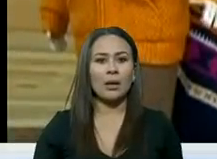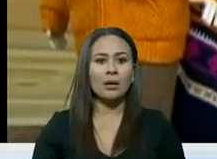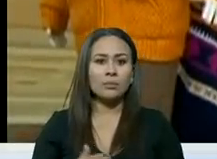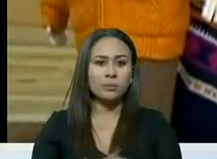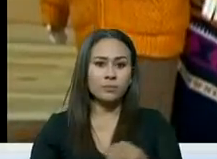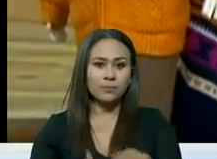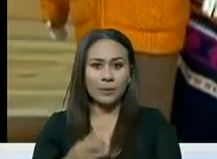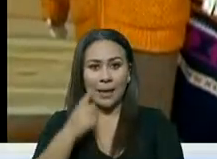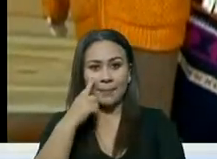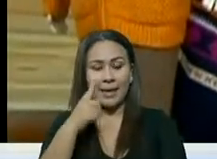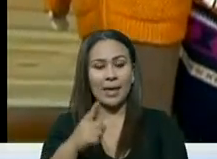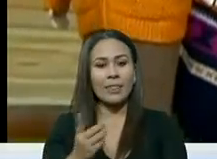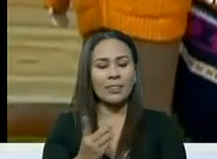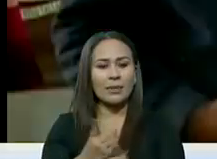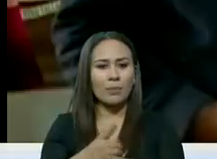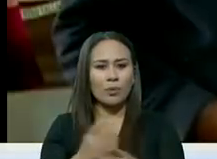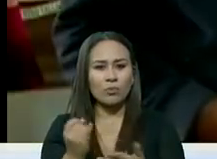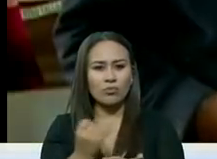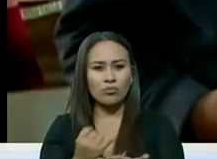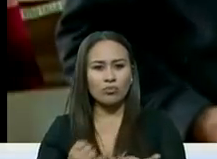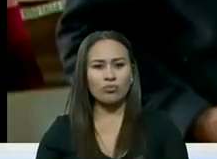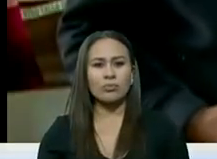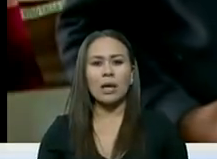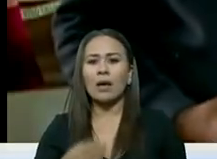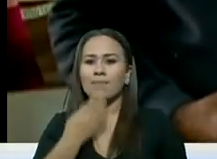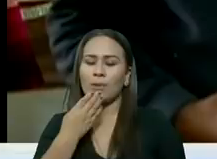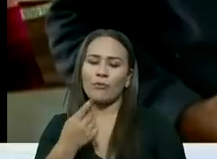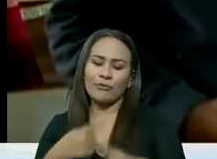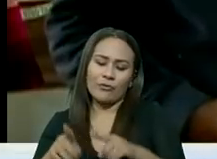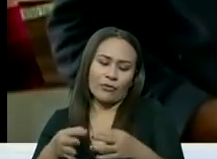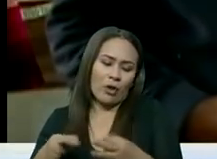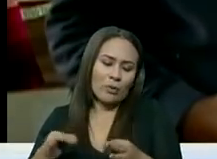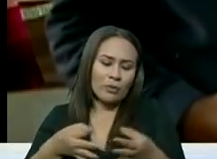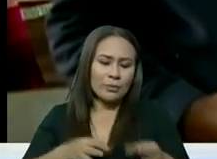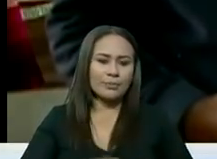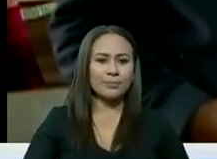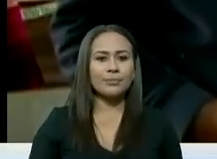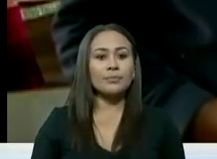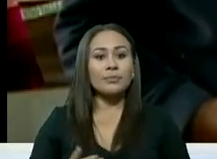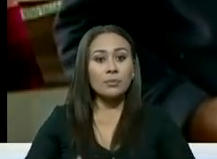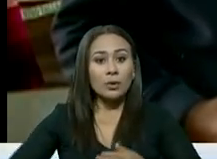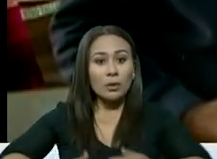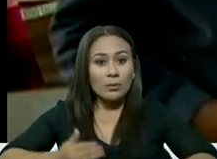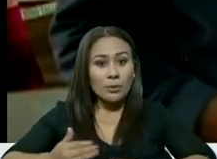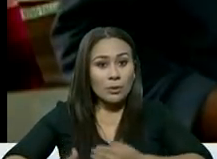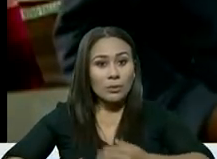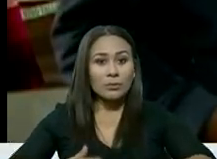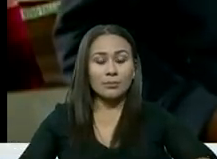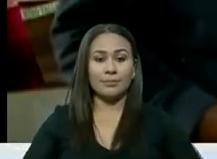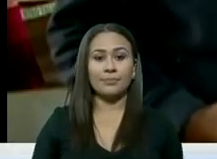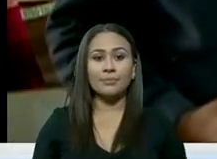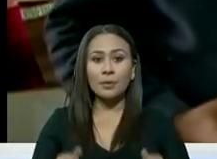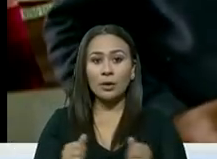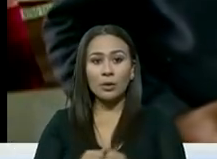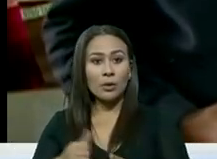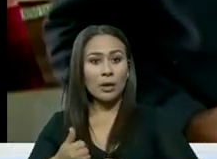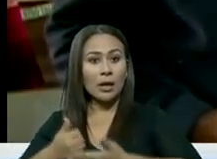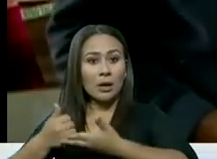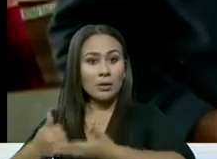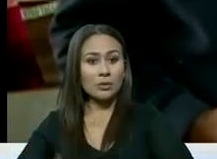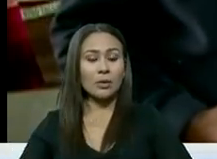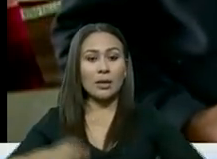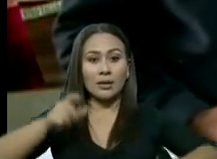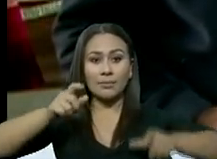patrón de diseño y de estilo, ¿no? Poco a poco fueron, con la ayuda de los de